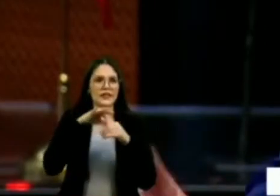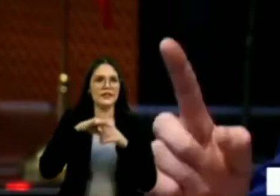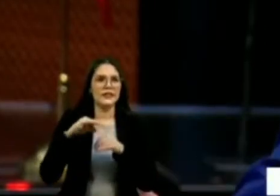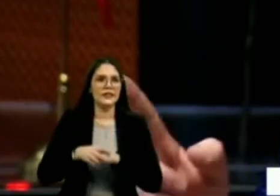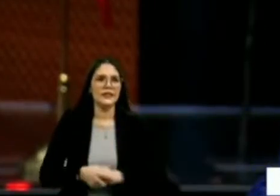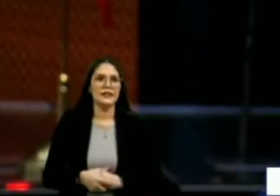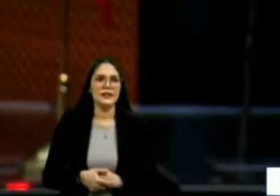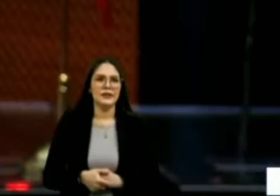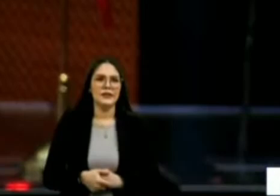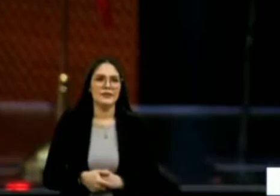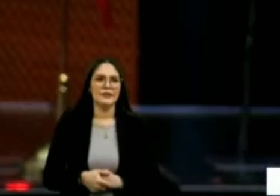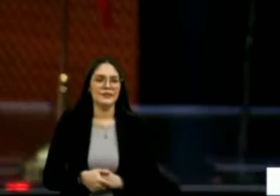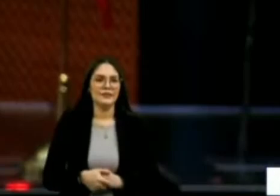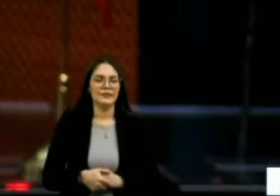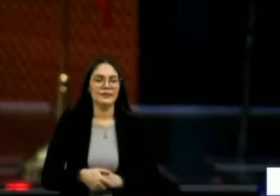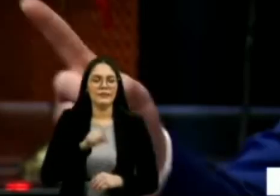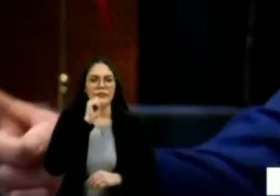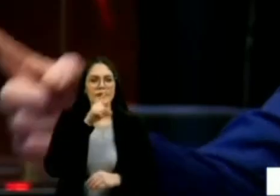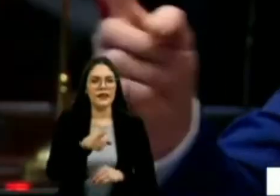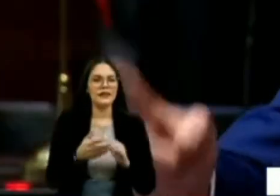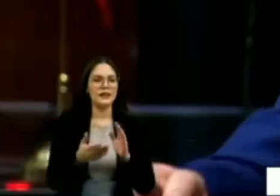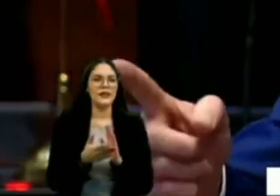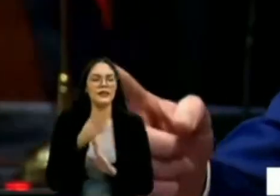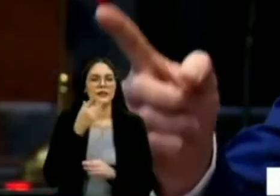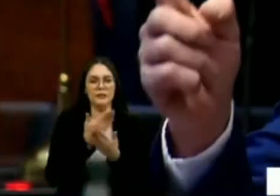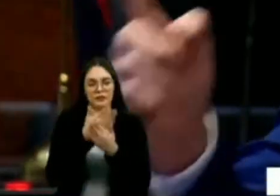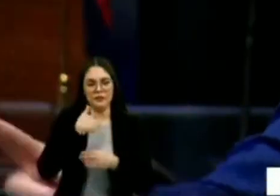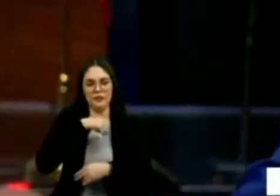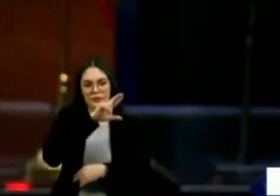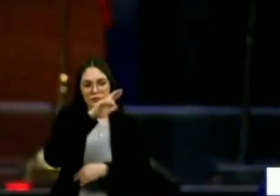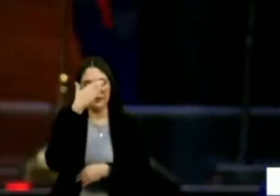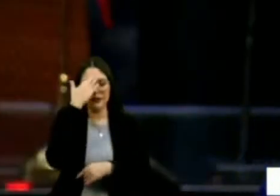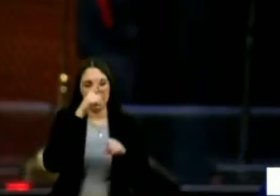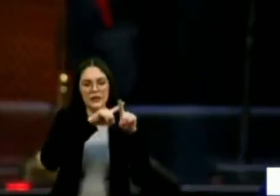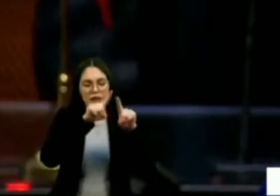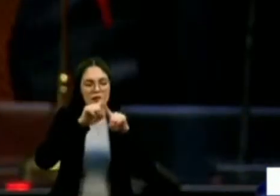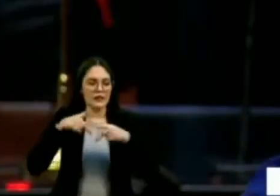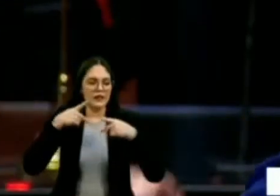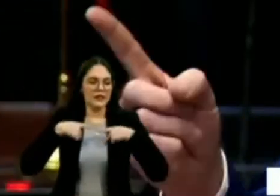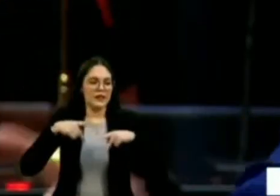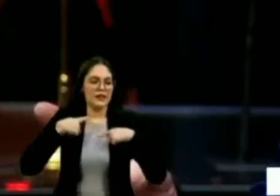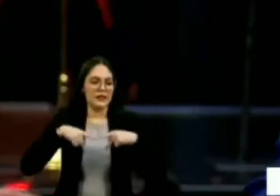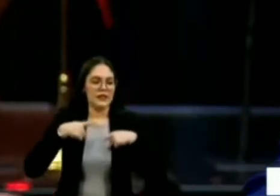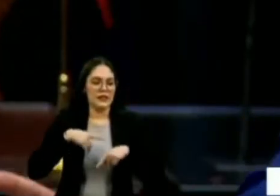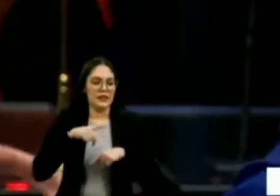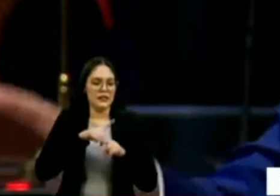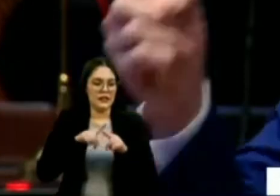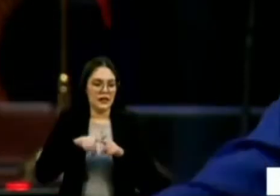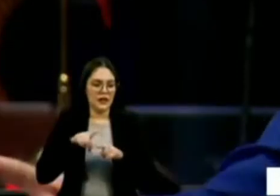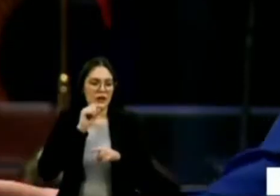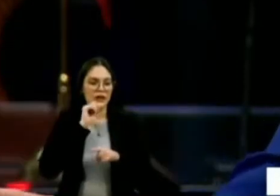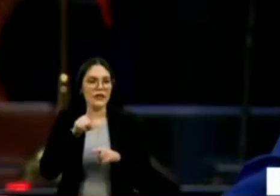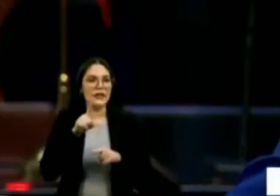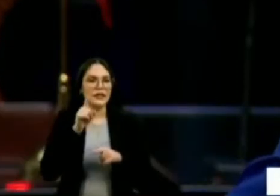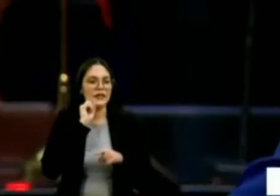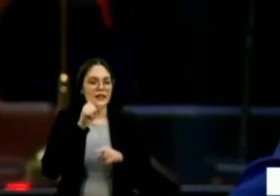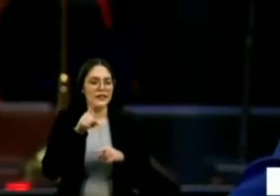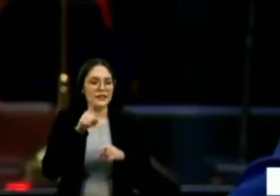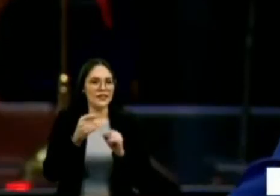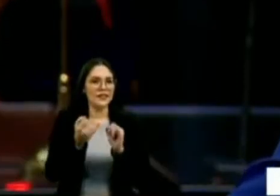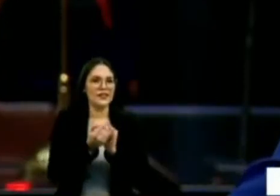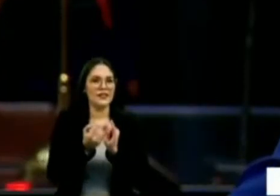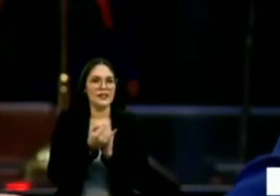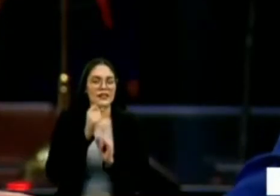No reconozco a muchas y a muchos de la izquierda que históricamente lucharon contra el